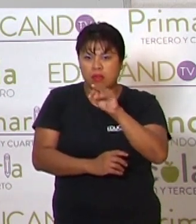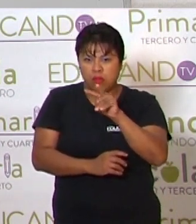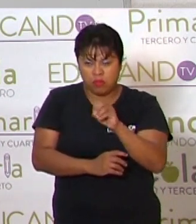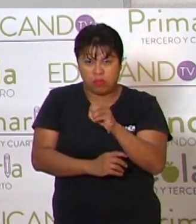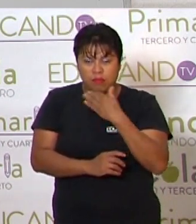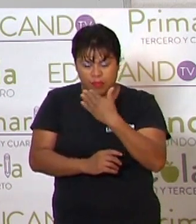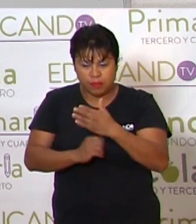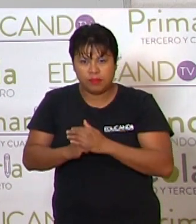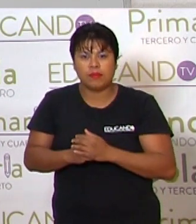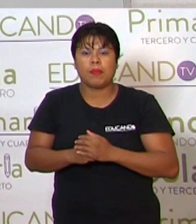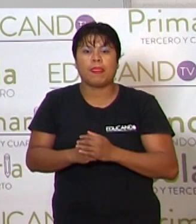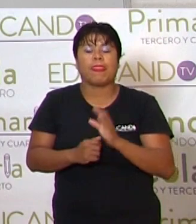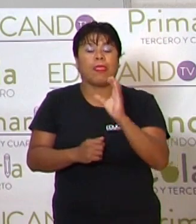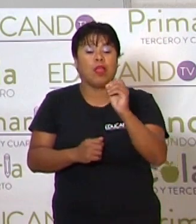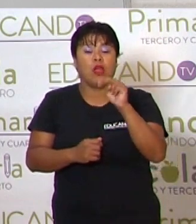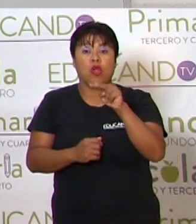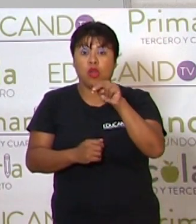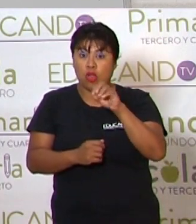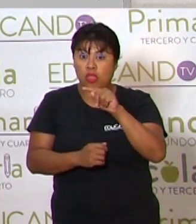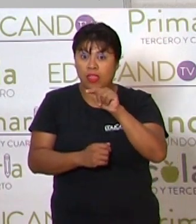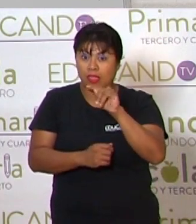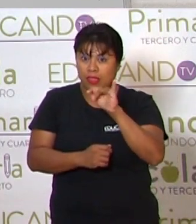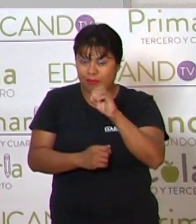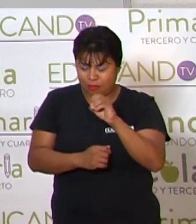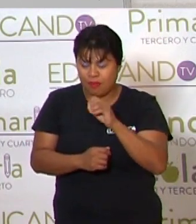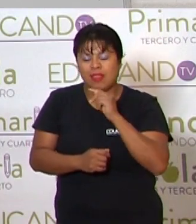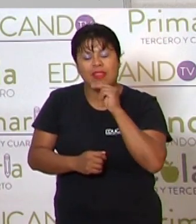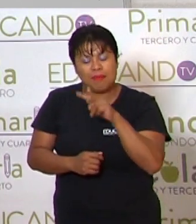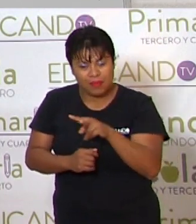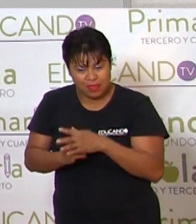Bien, connotativo también, ¿verdad?